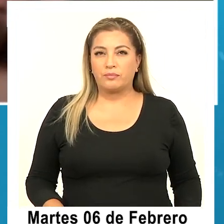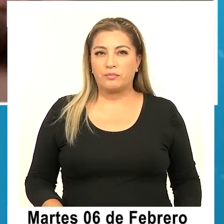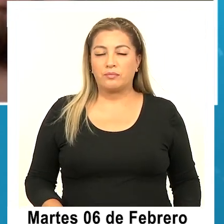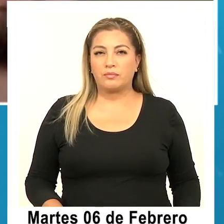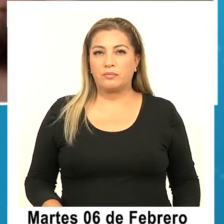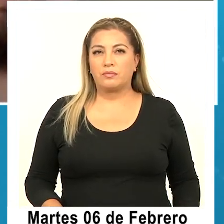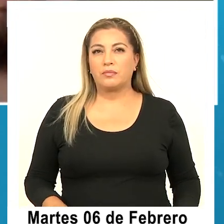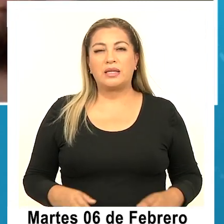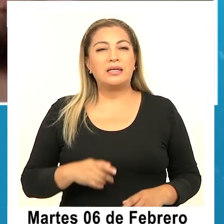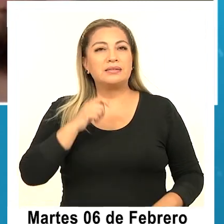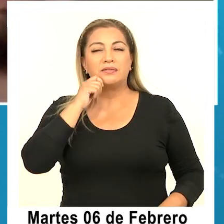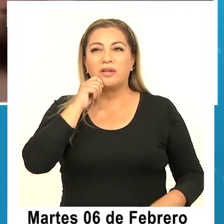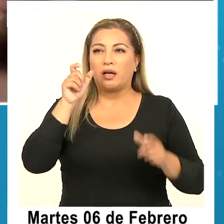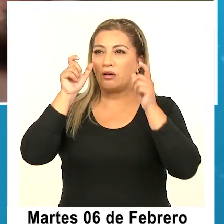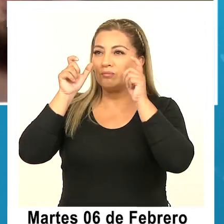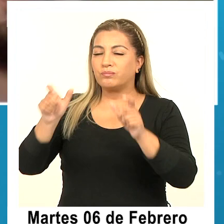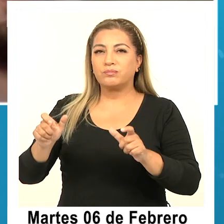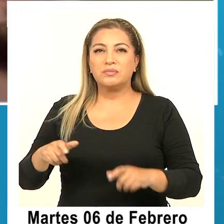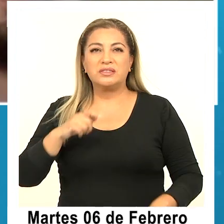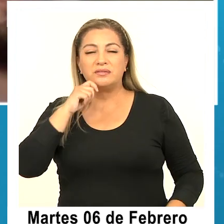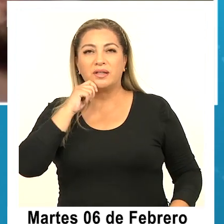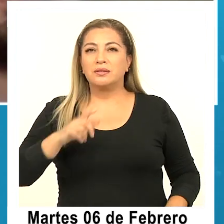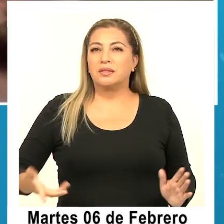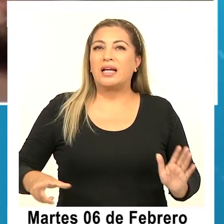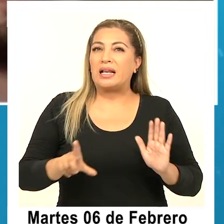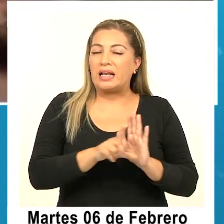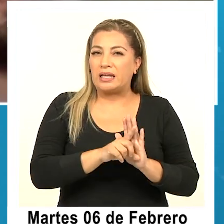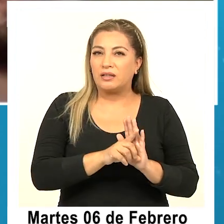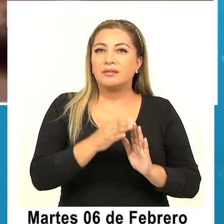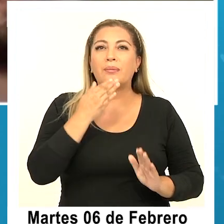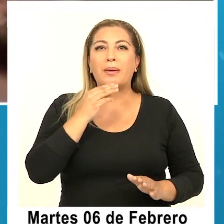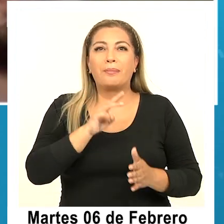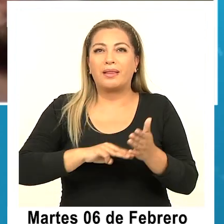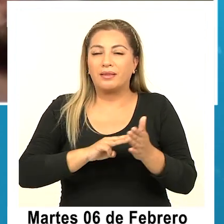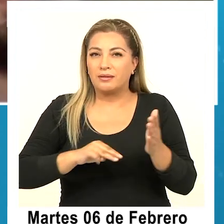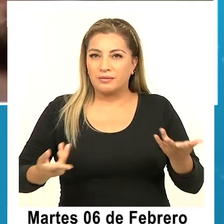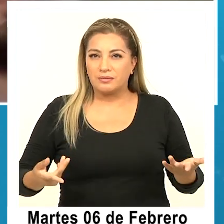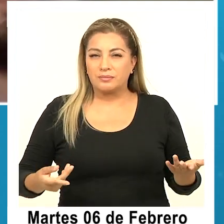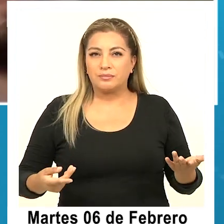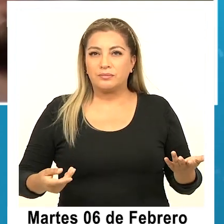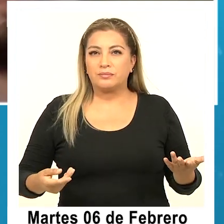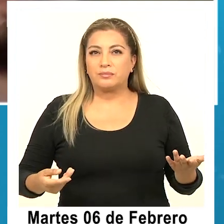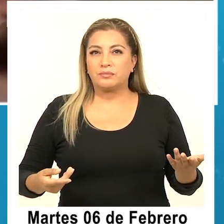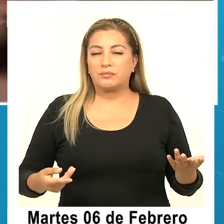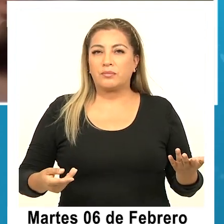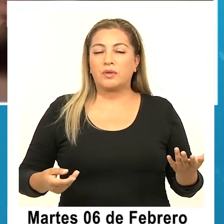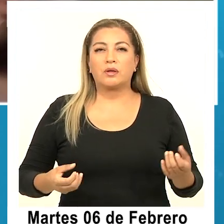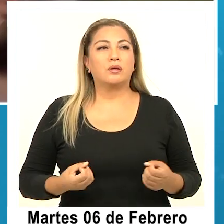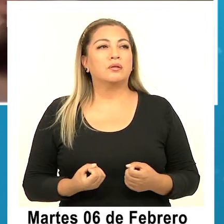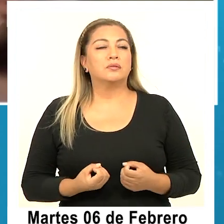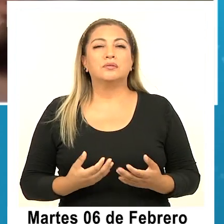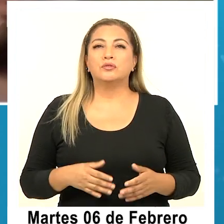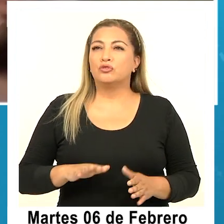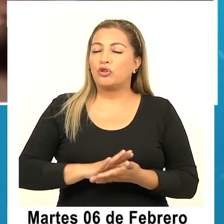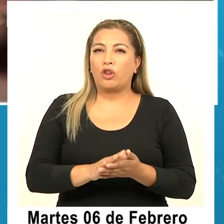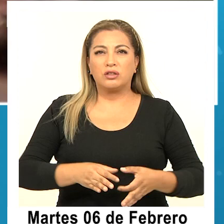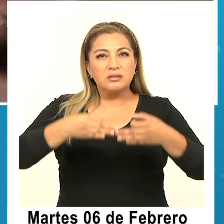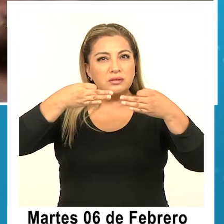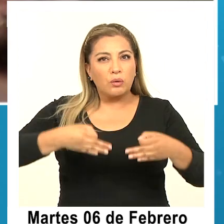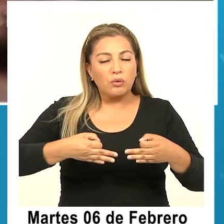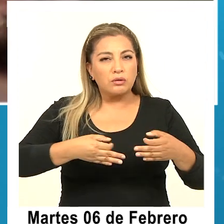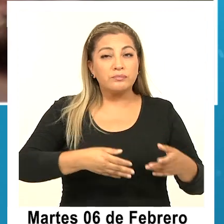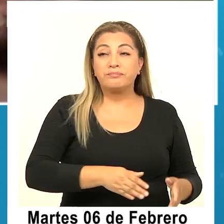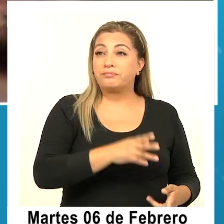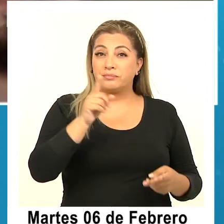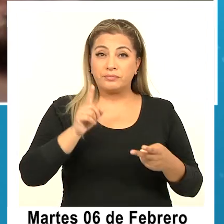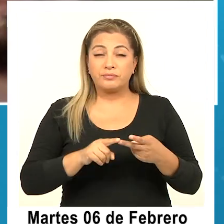represión no significa leyes, simplemente significa también material, algo de efectivo, algo de concreto, por un lado.